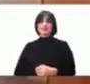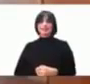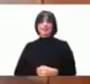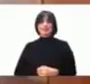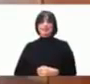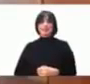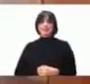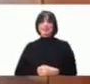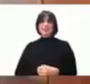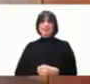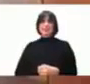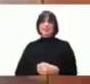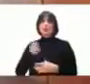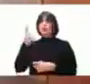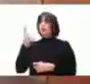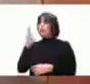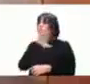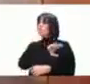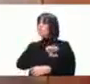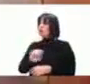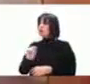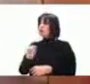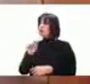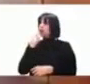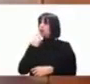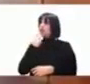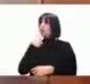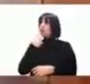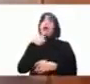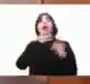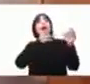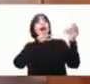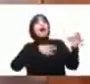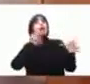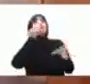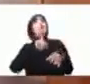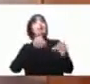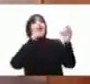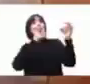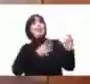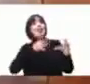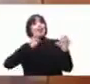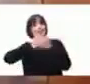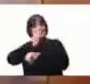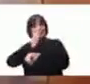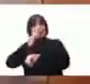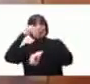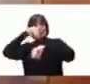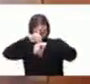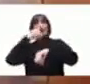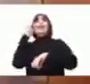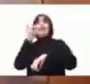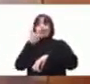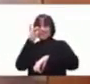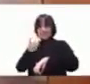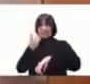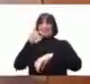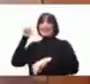Y un villano, la Diana, que está en el estado,